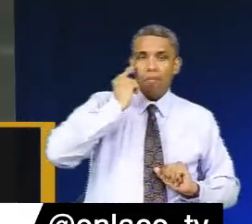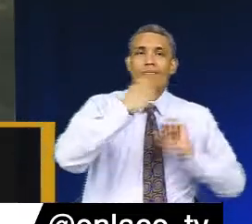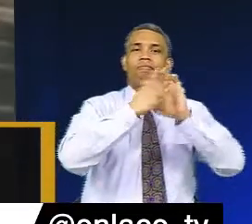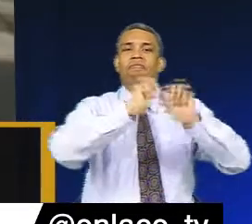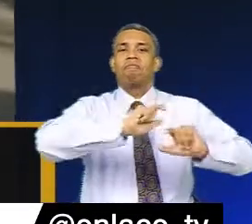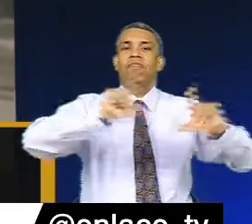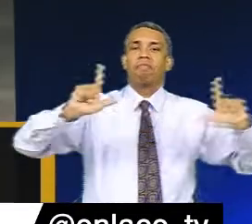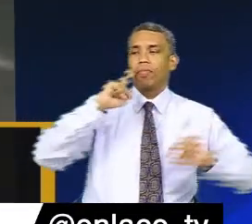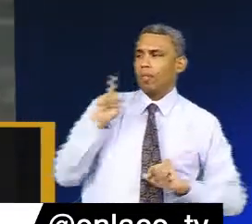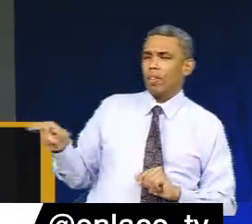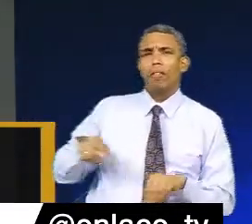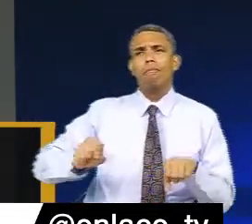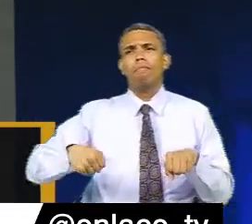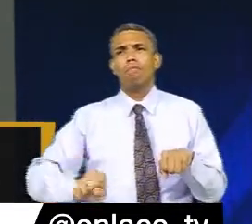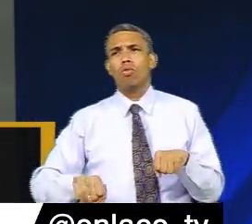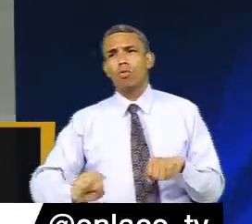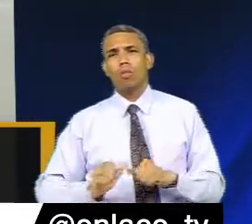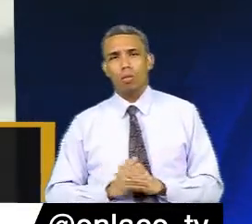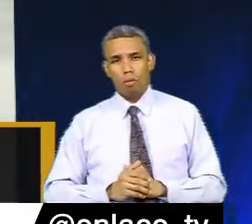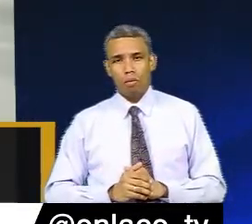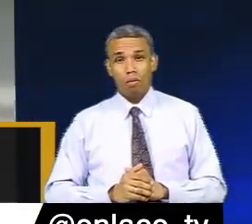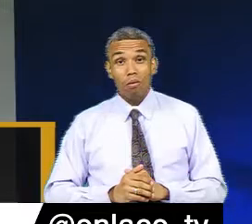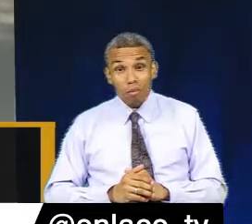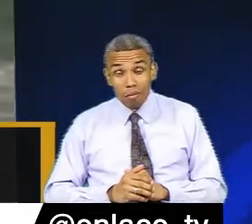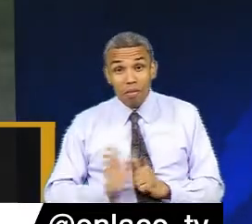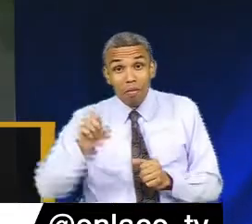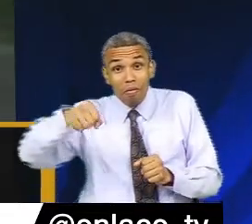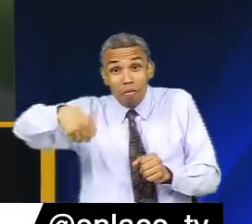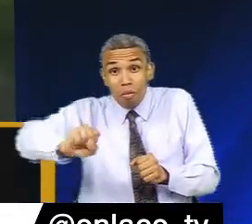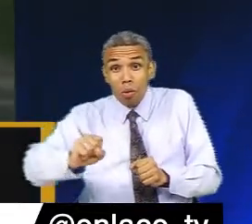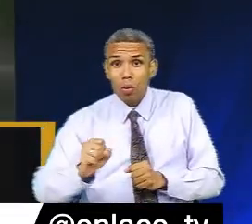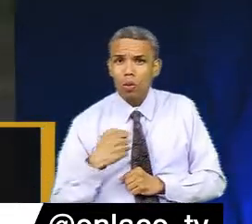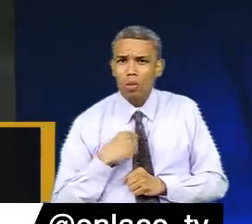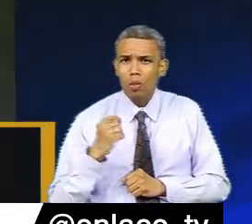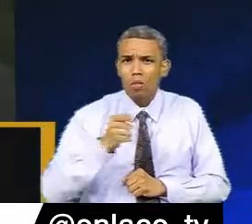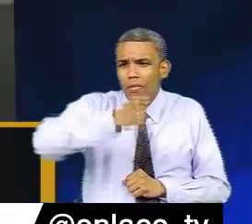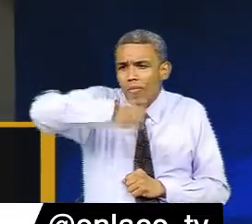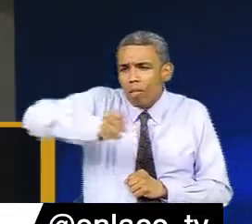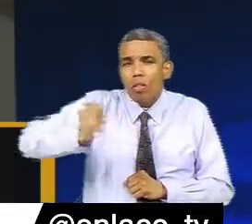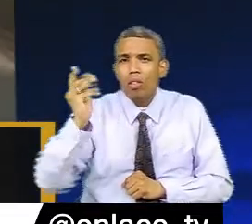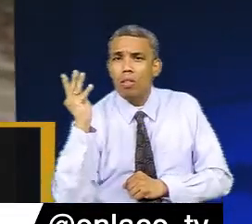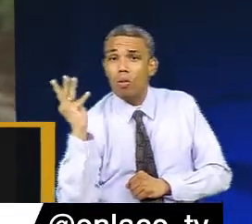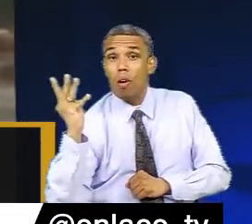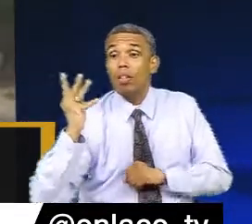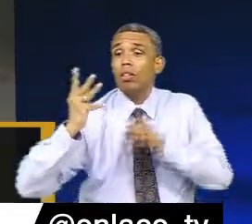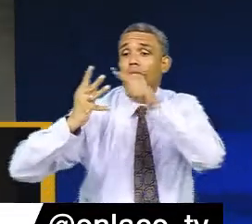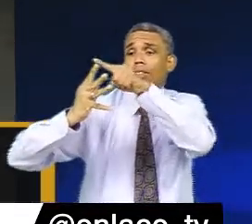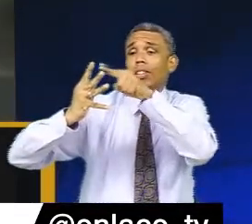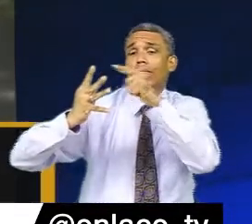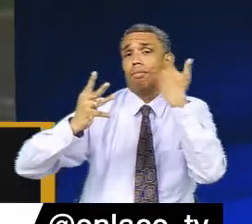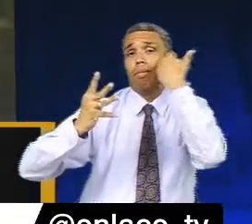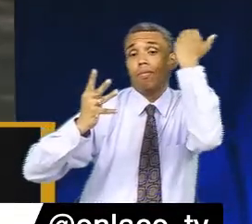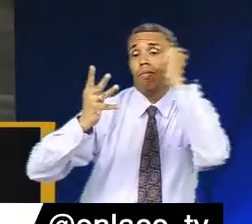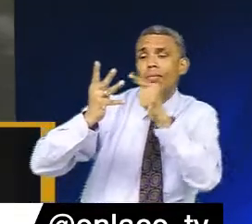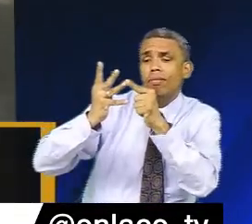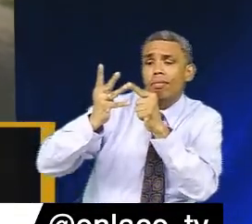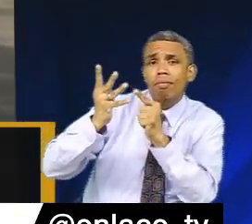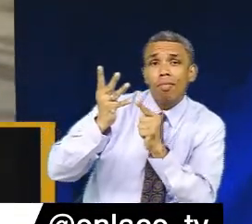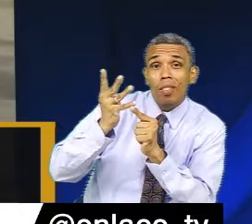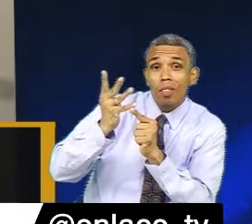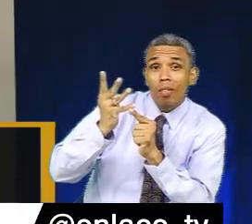claramente que esta motocicleta es utilizada para transportar dos adultos y dos menores de edad, uno de ellos de brazos.